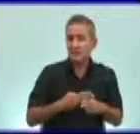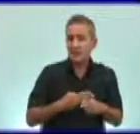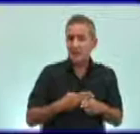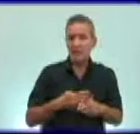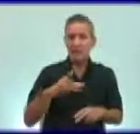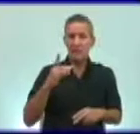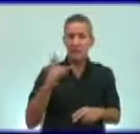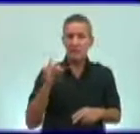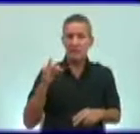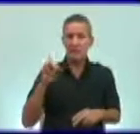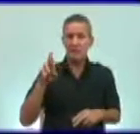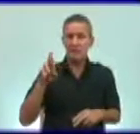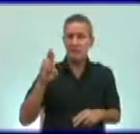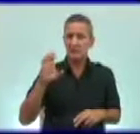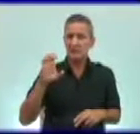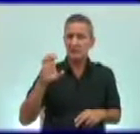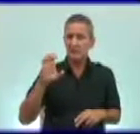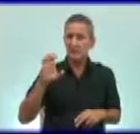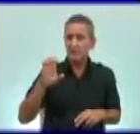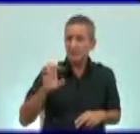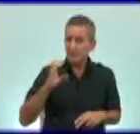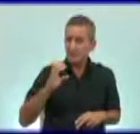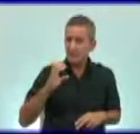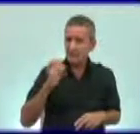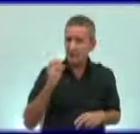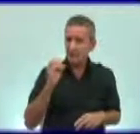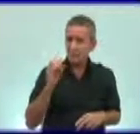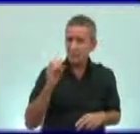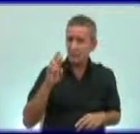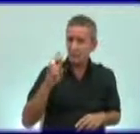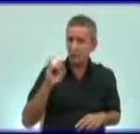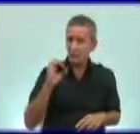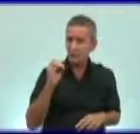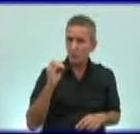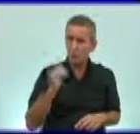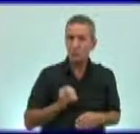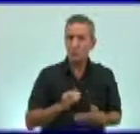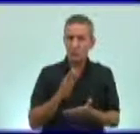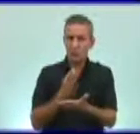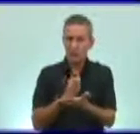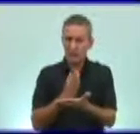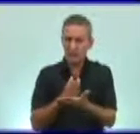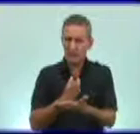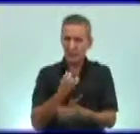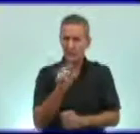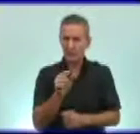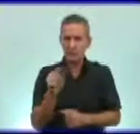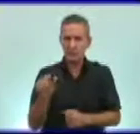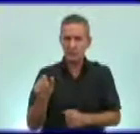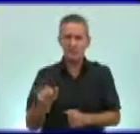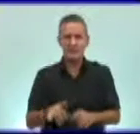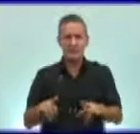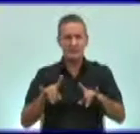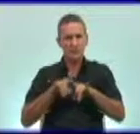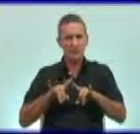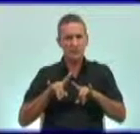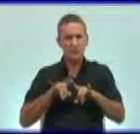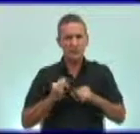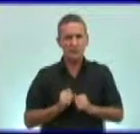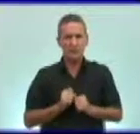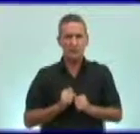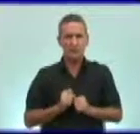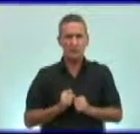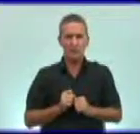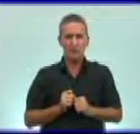Echeverría categorizado como Directorio Estudiantil Universitario, pues sencillamente era el alma viva de oposición